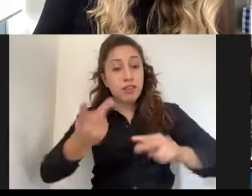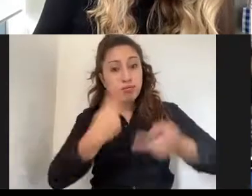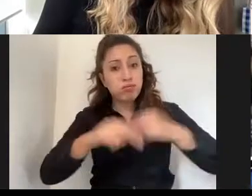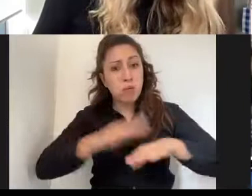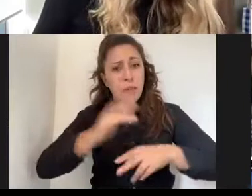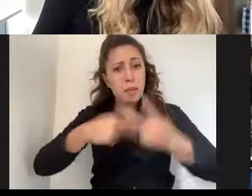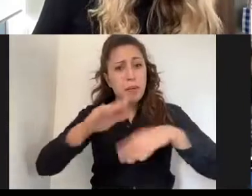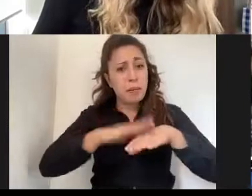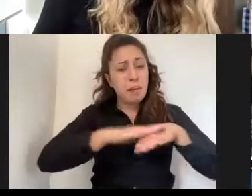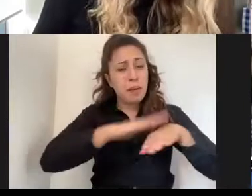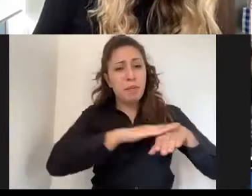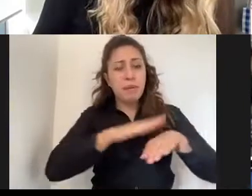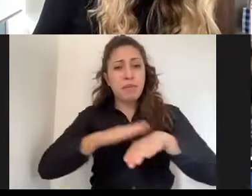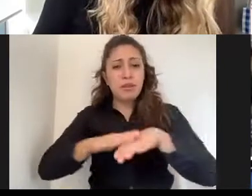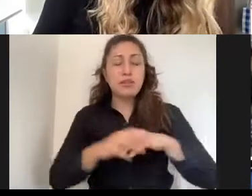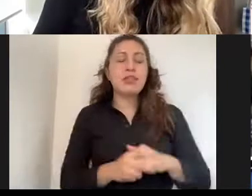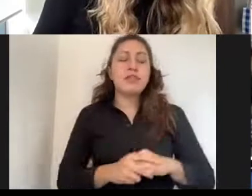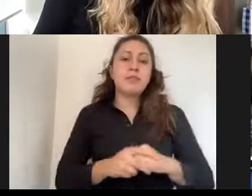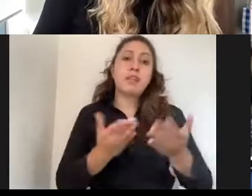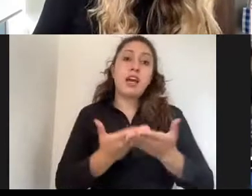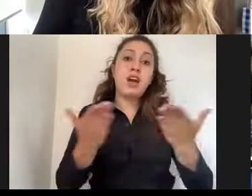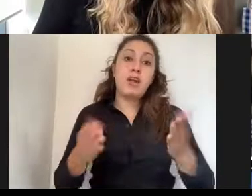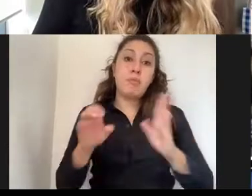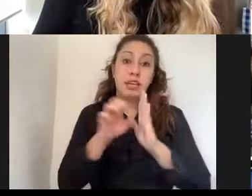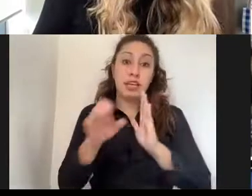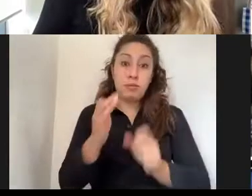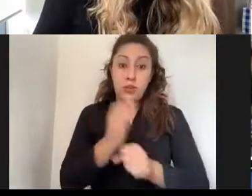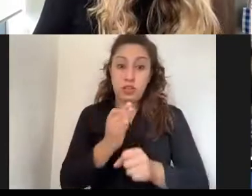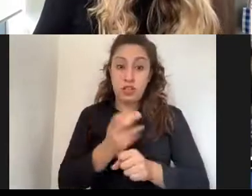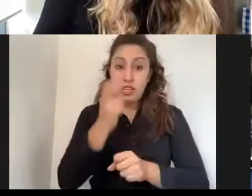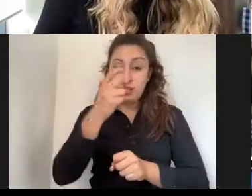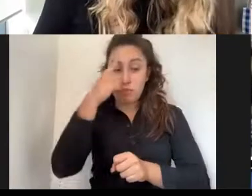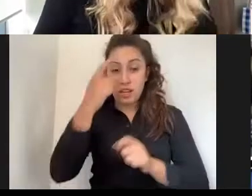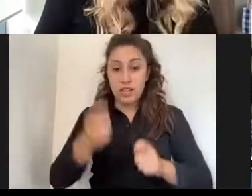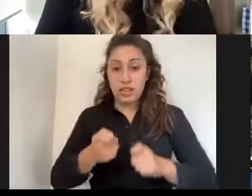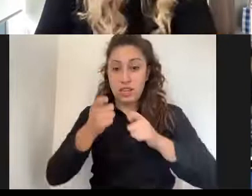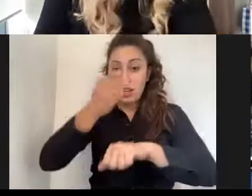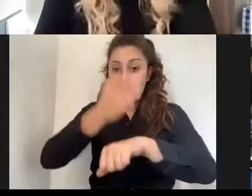no ha ocurrido, y ahora con lo que se está haciendo, aumentando las